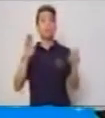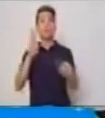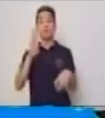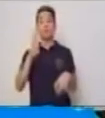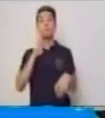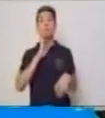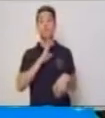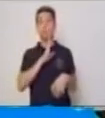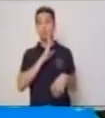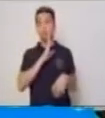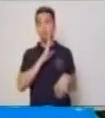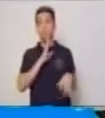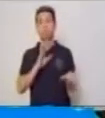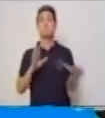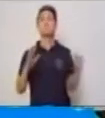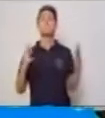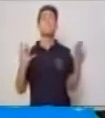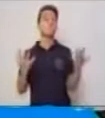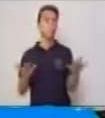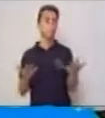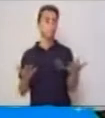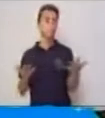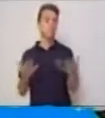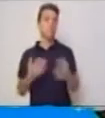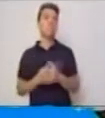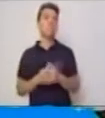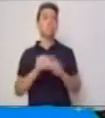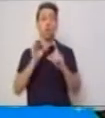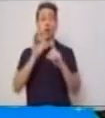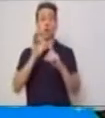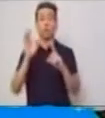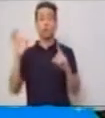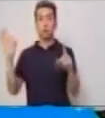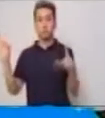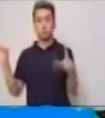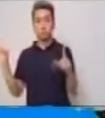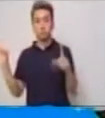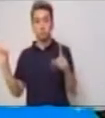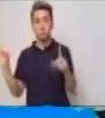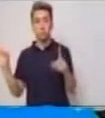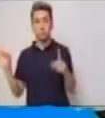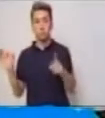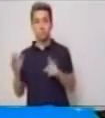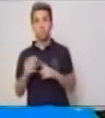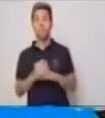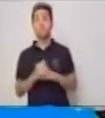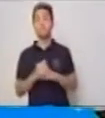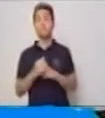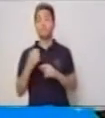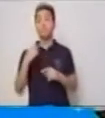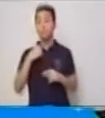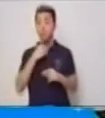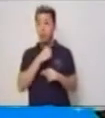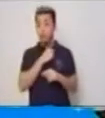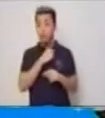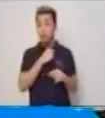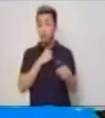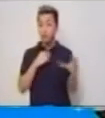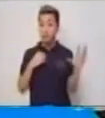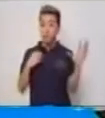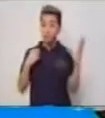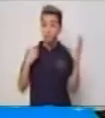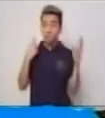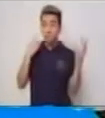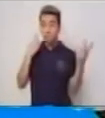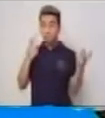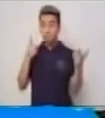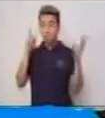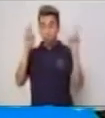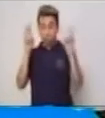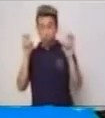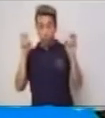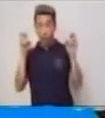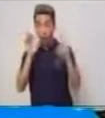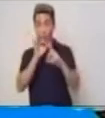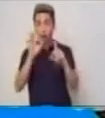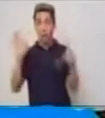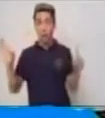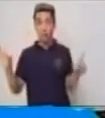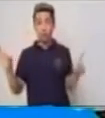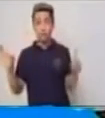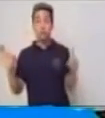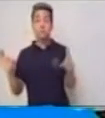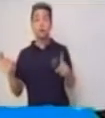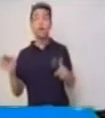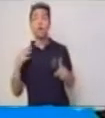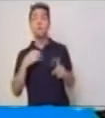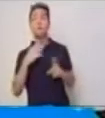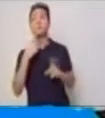y este tema es la oración. Cuando nosotros hablamos de oración, estamos hablando